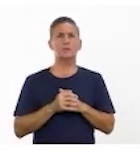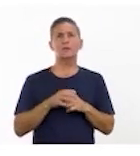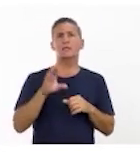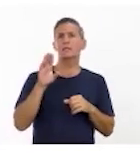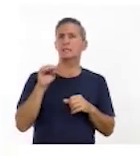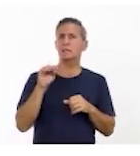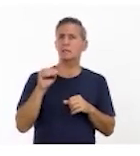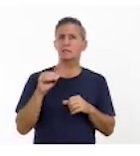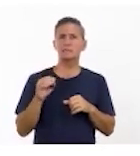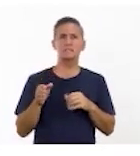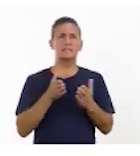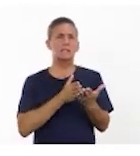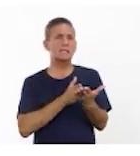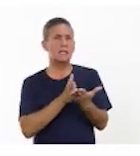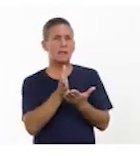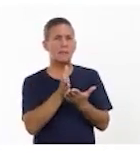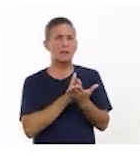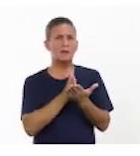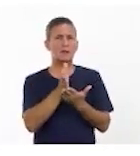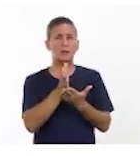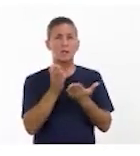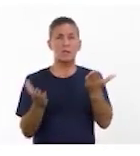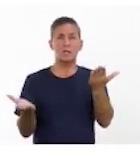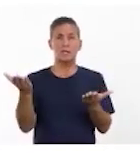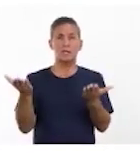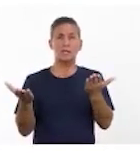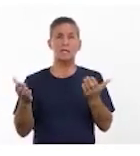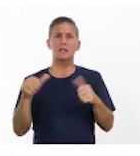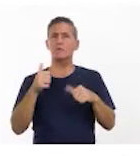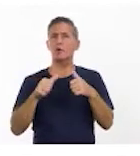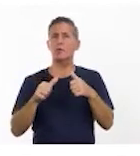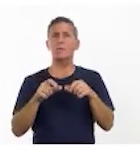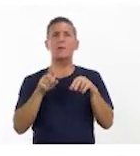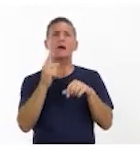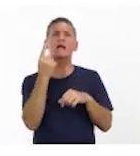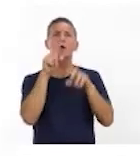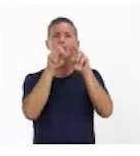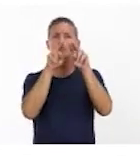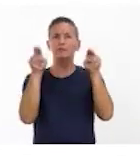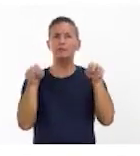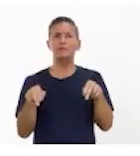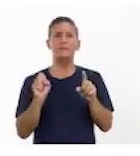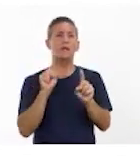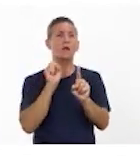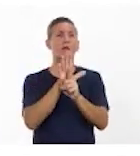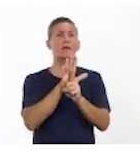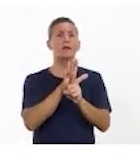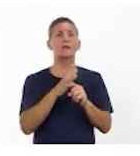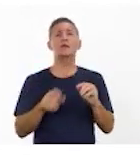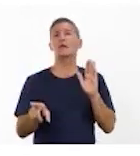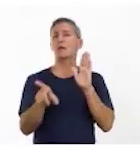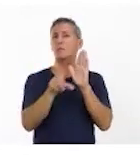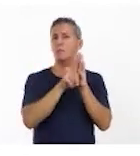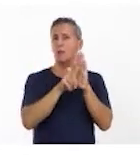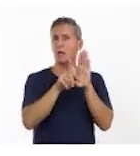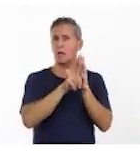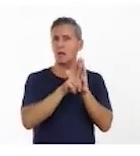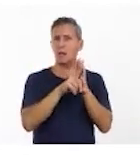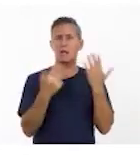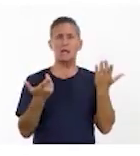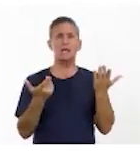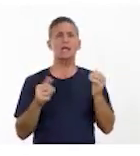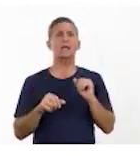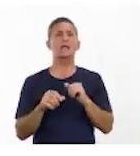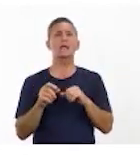predecir el desplazamiento del estado de equilibrio químico para un sistema a partir del principio de Le Chatelier-Brown,